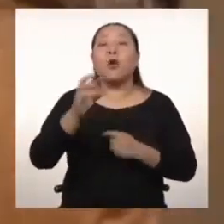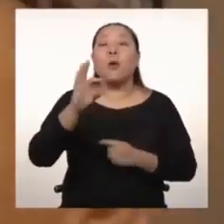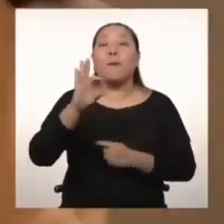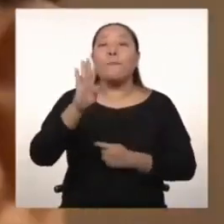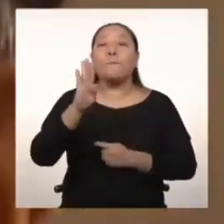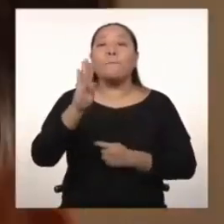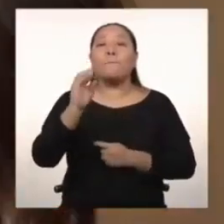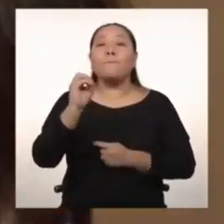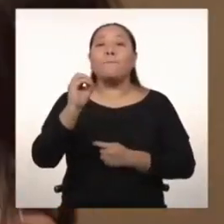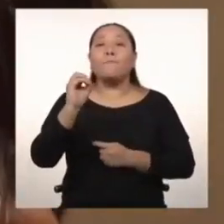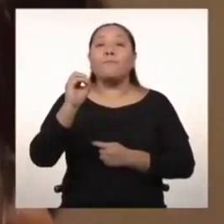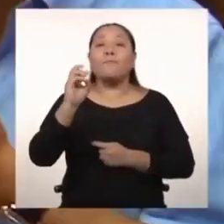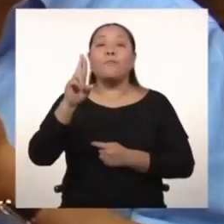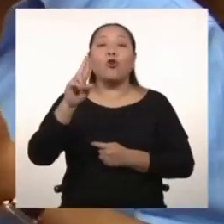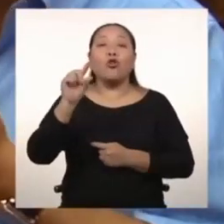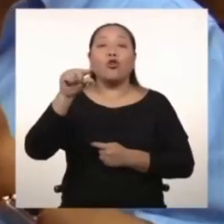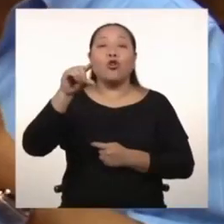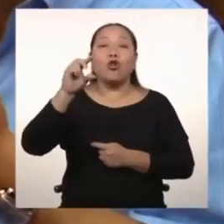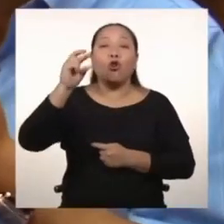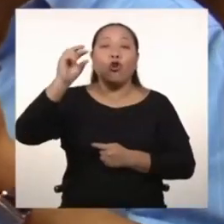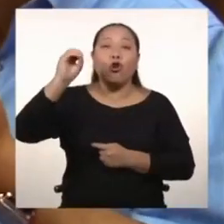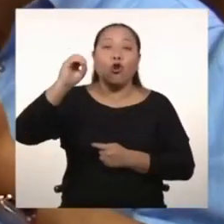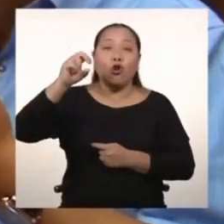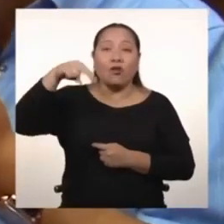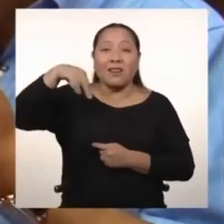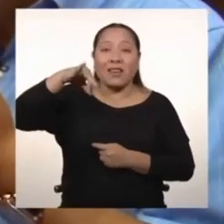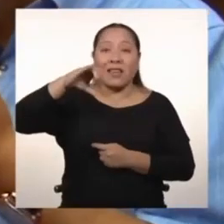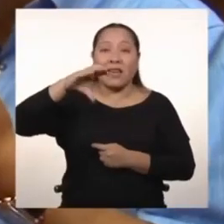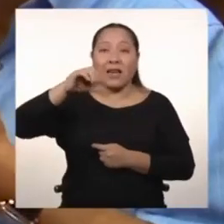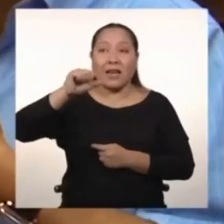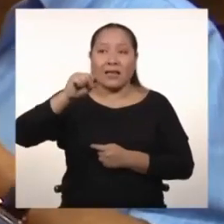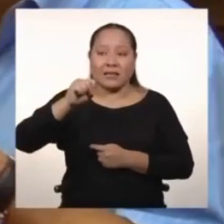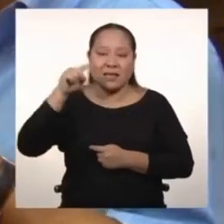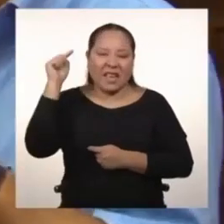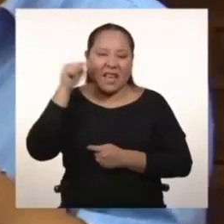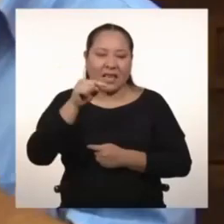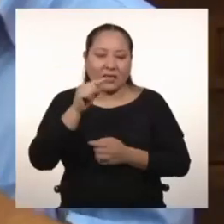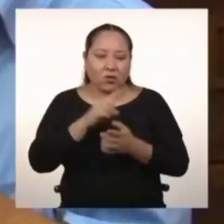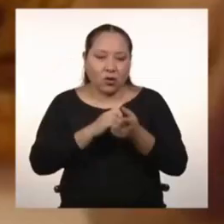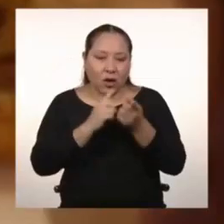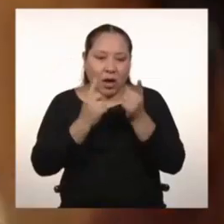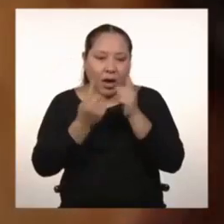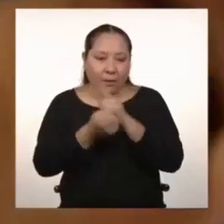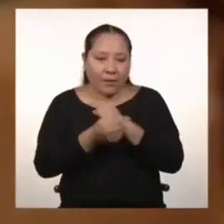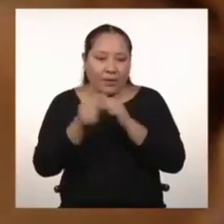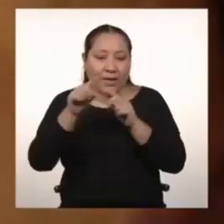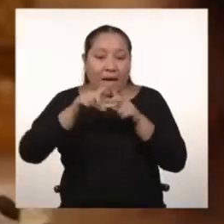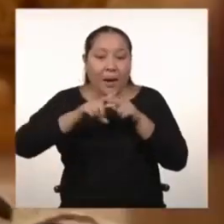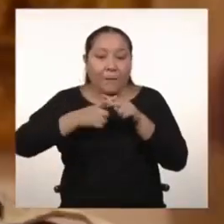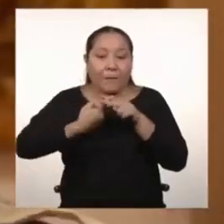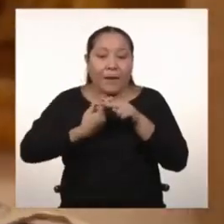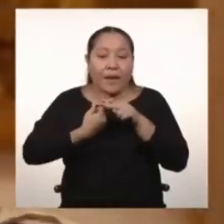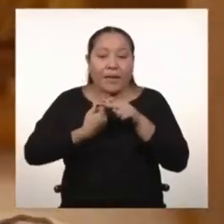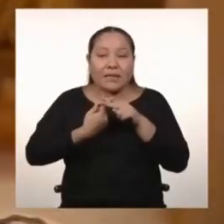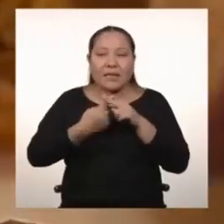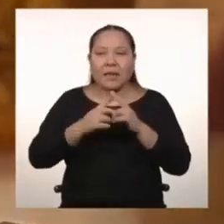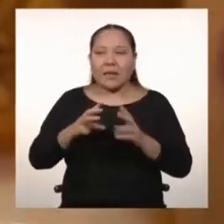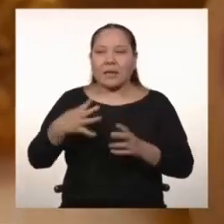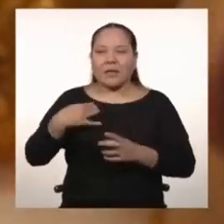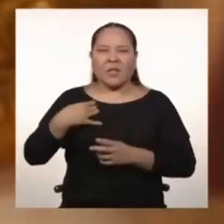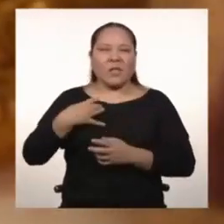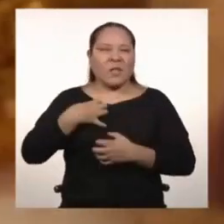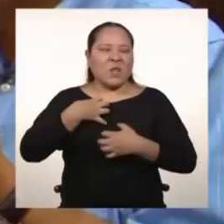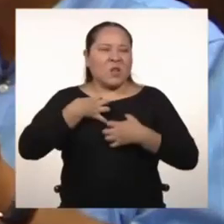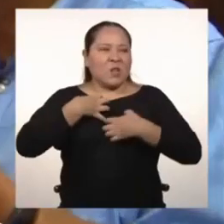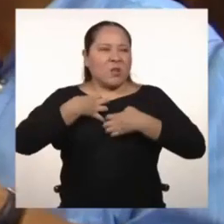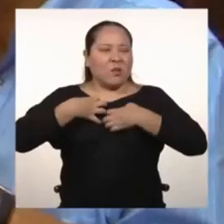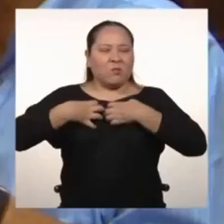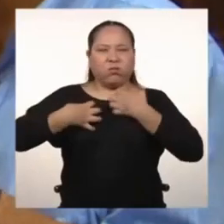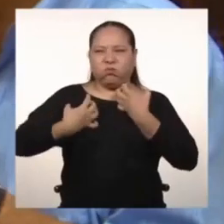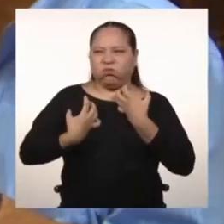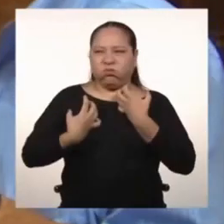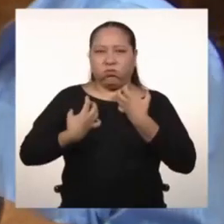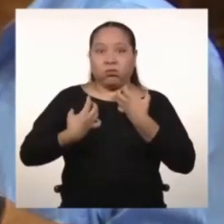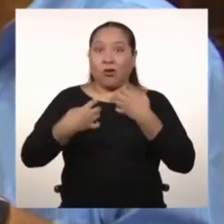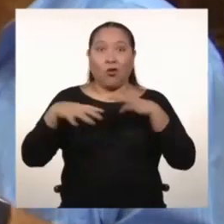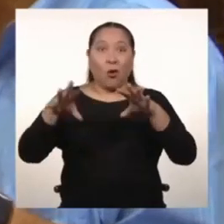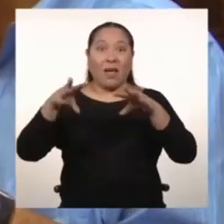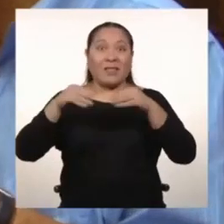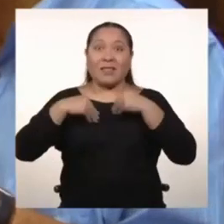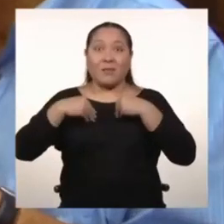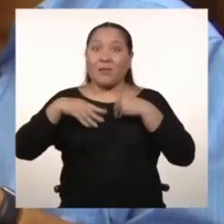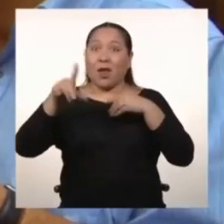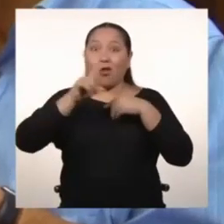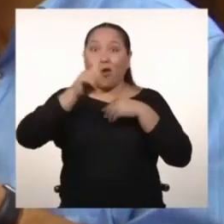mecanismo fundamental que de alguna otra forma da pie a la gran rebelión de Túpac Amaru. El manejo, el